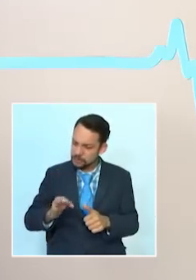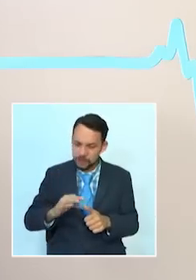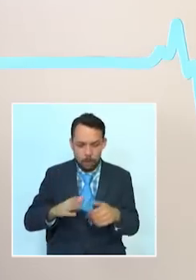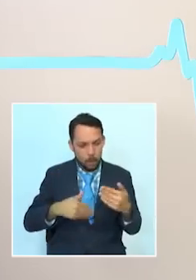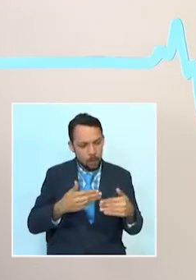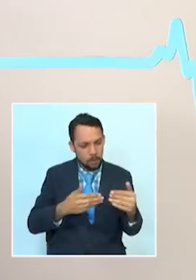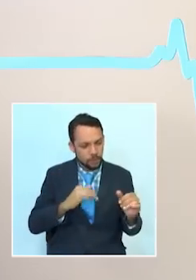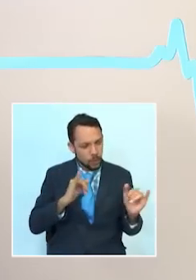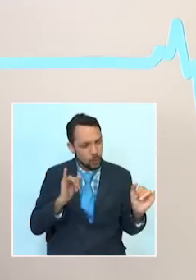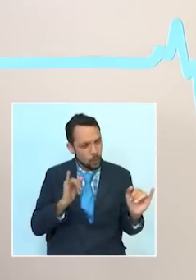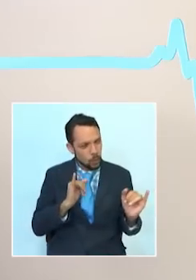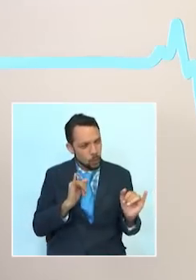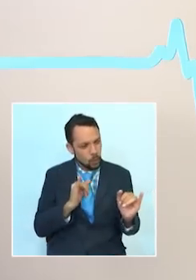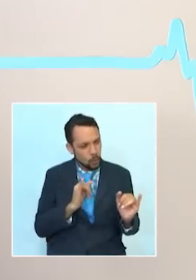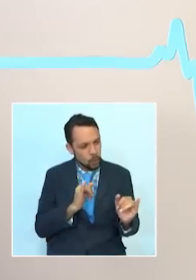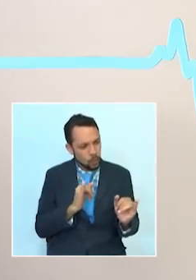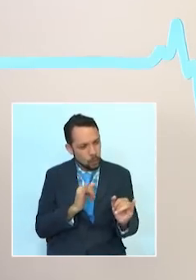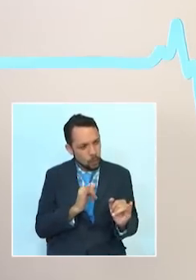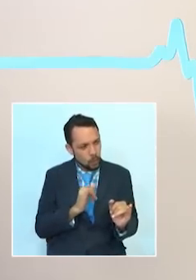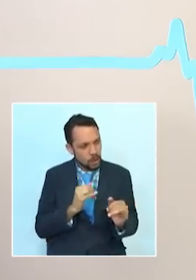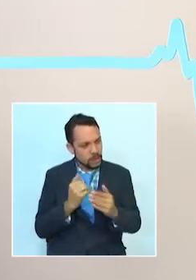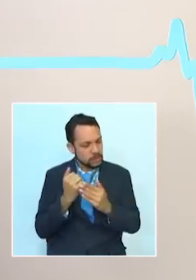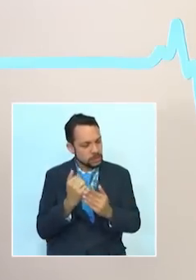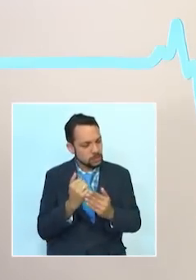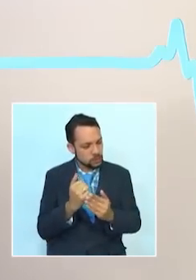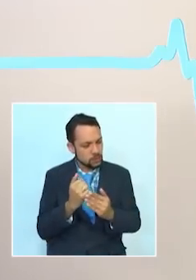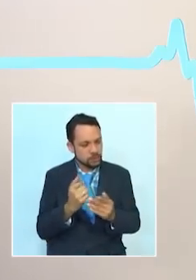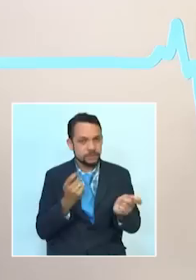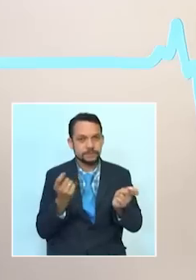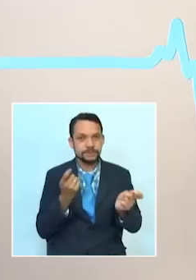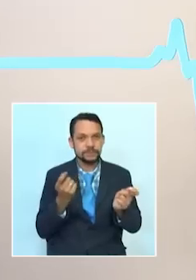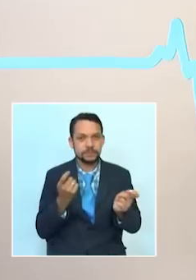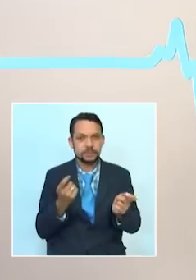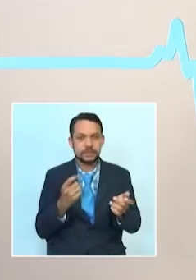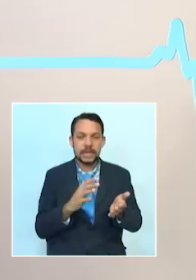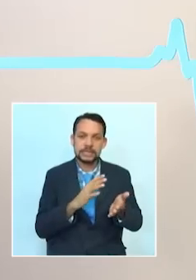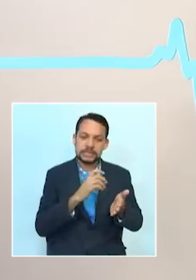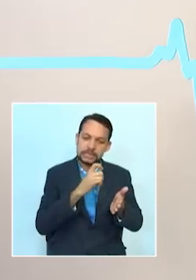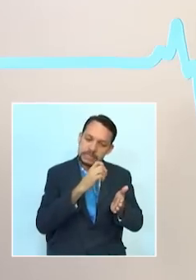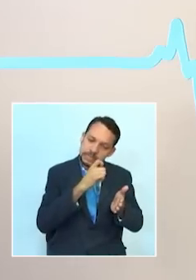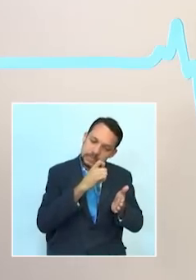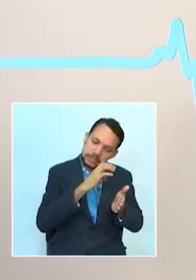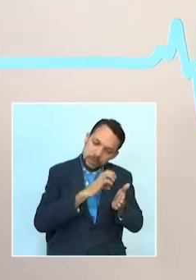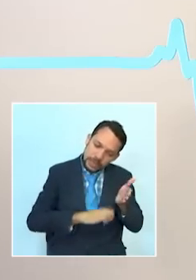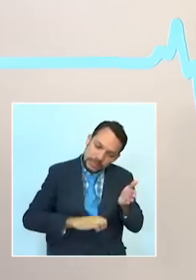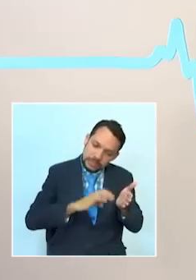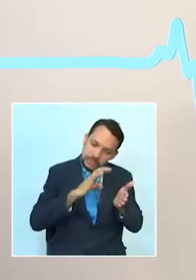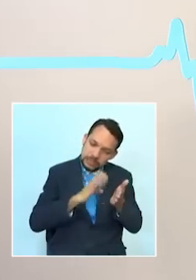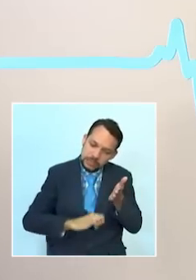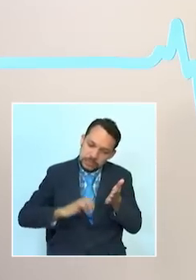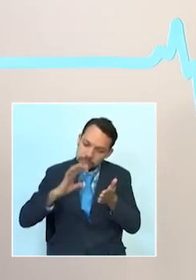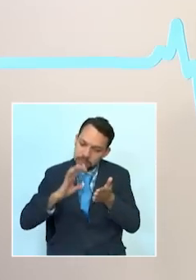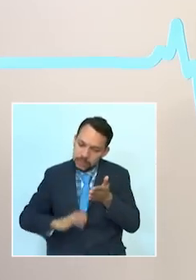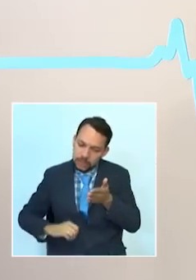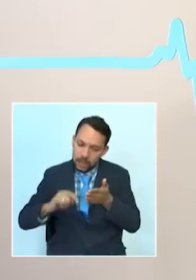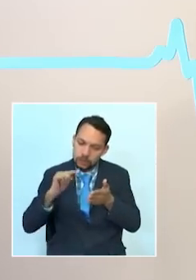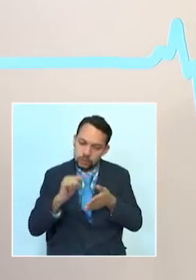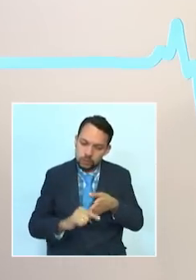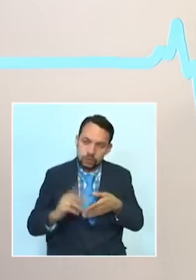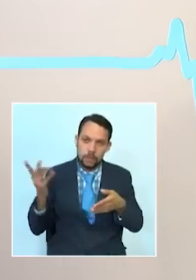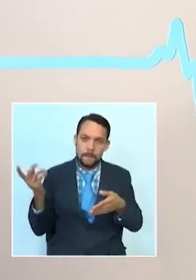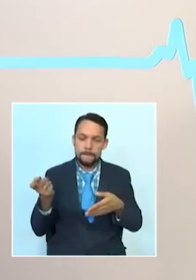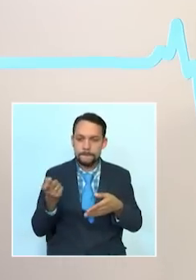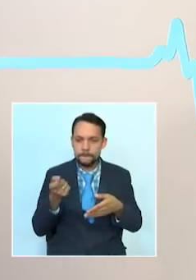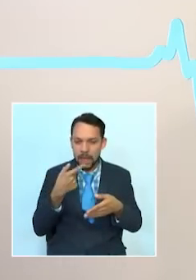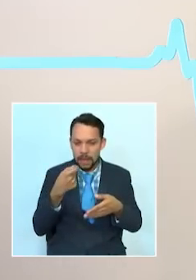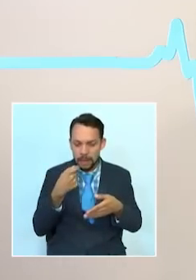duante a los fitoterapéuticos puedo empezar a quitar Eh este otro tipo de medicamentos y que el paciente ya